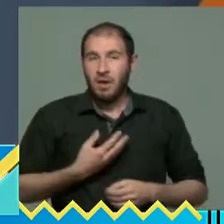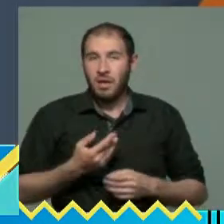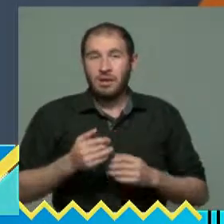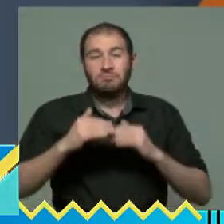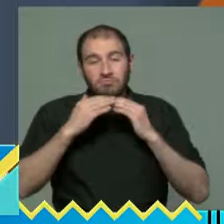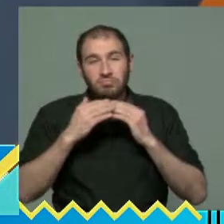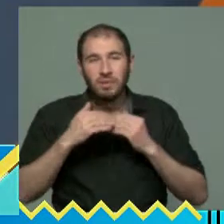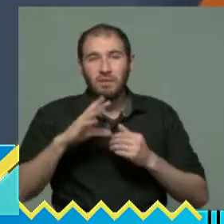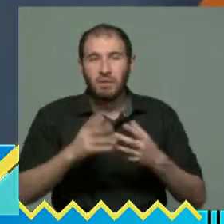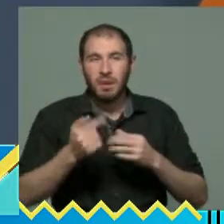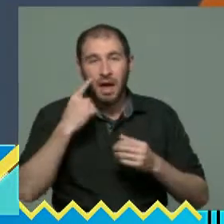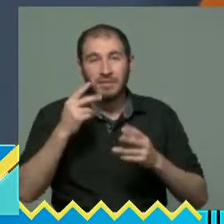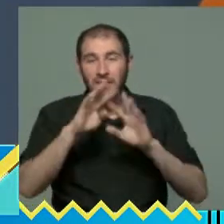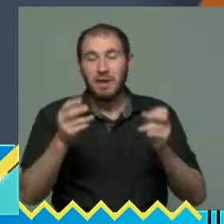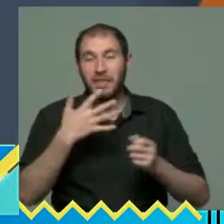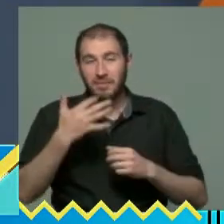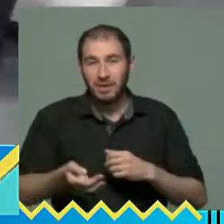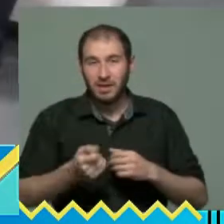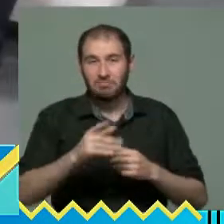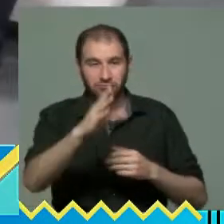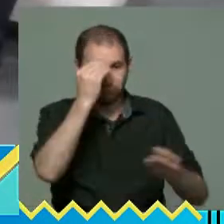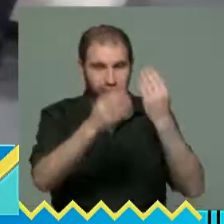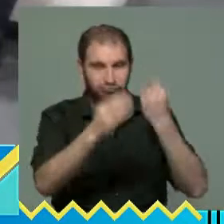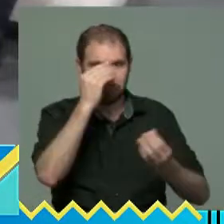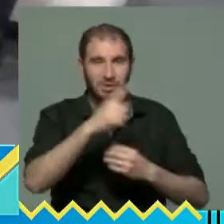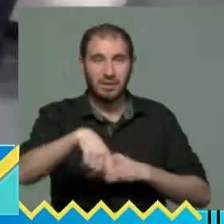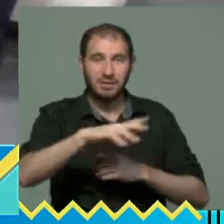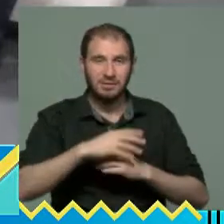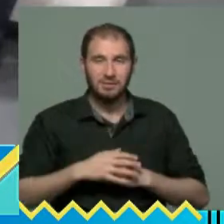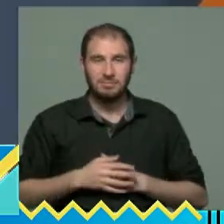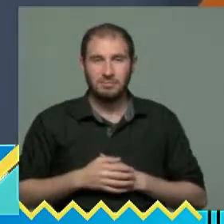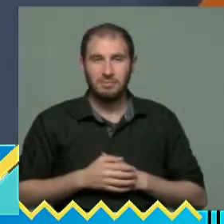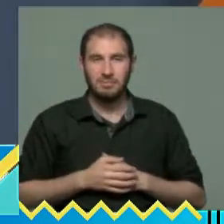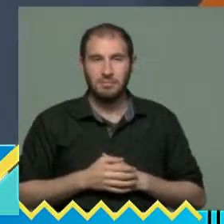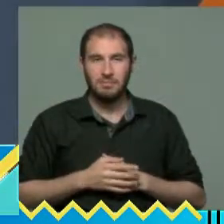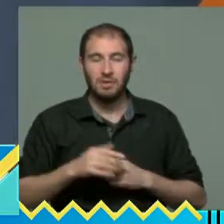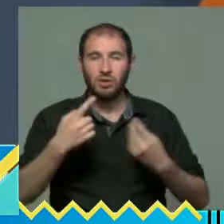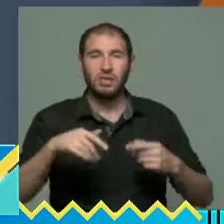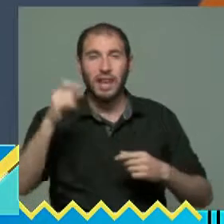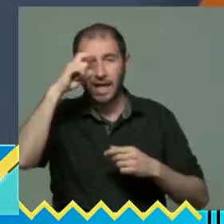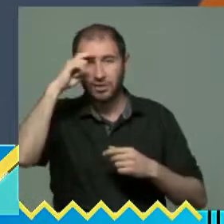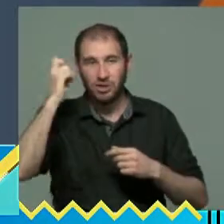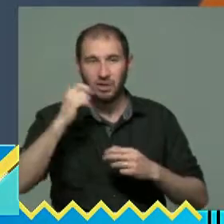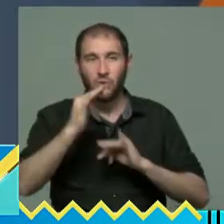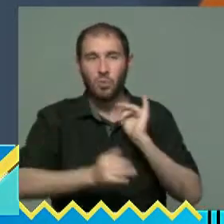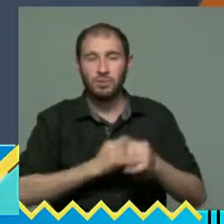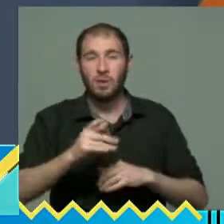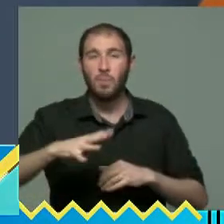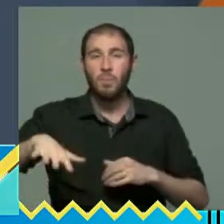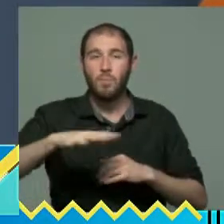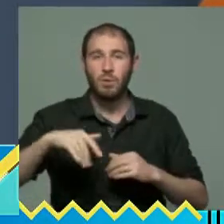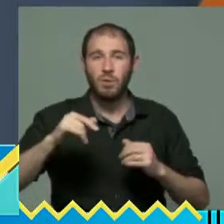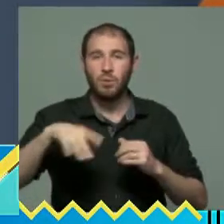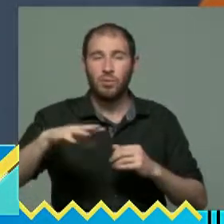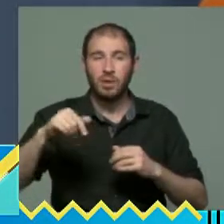escuchar versiones que tengan que ver con la realidad, se deja llevar por esas operaciones. Un diario nacional llegó a decir que había un pueblo en Entre Ríos